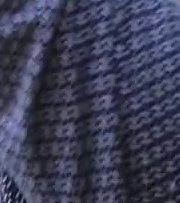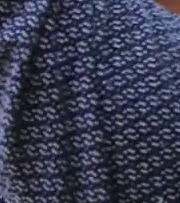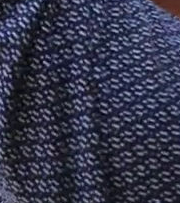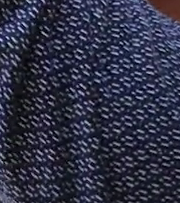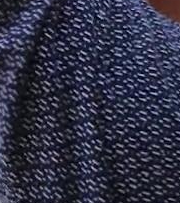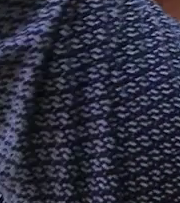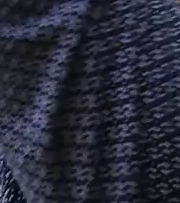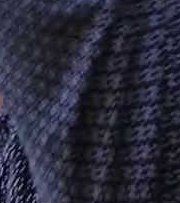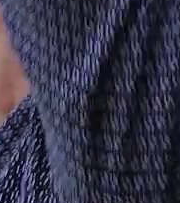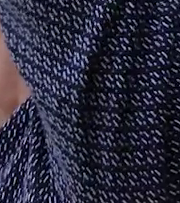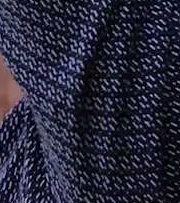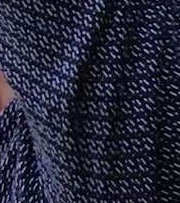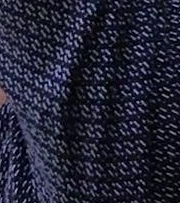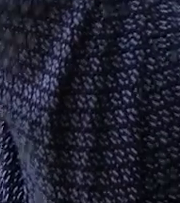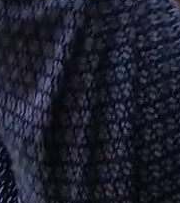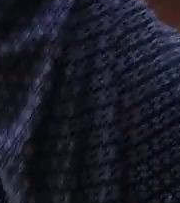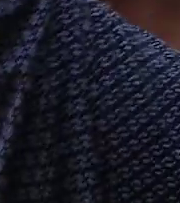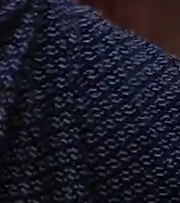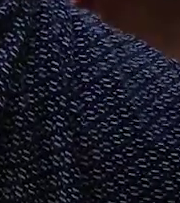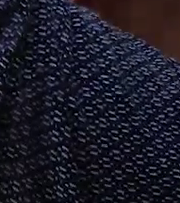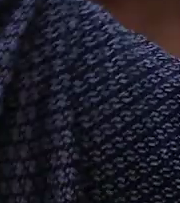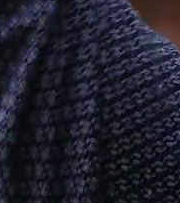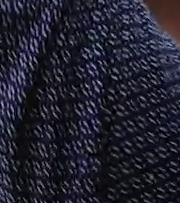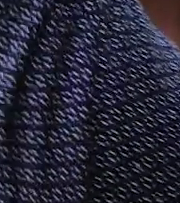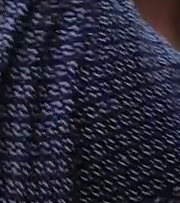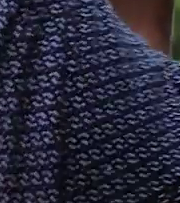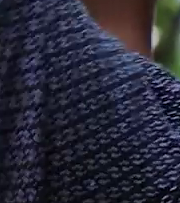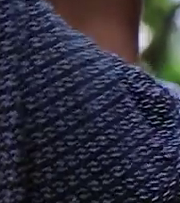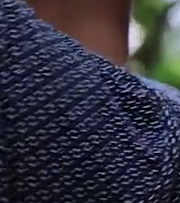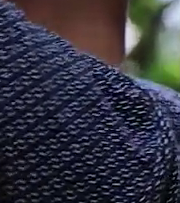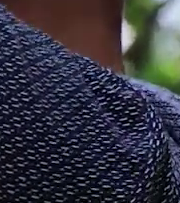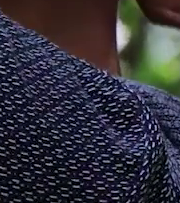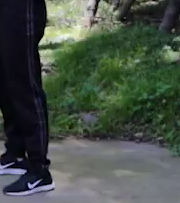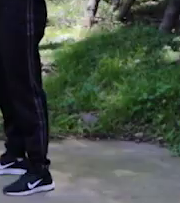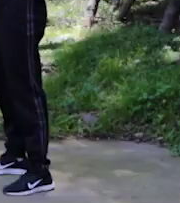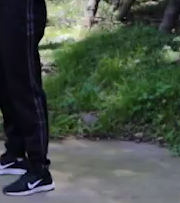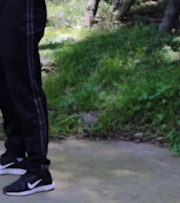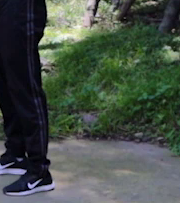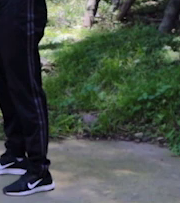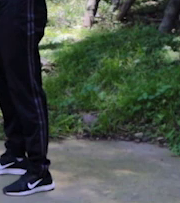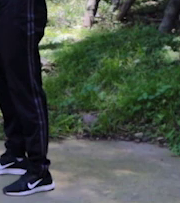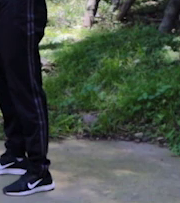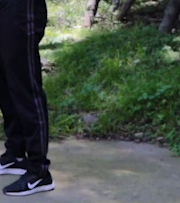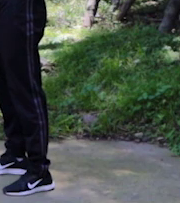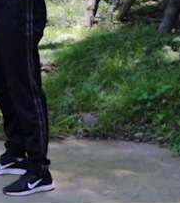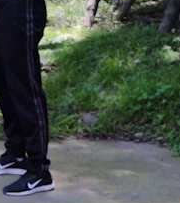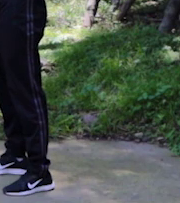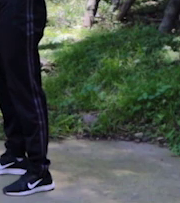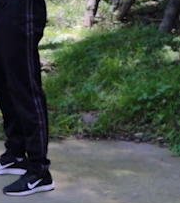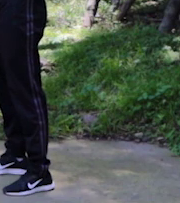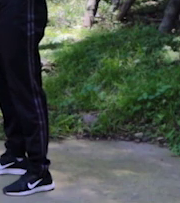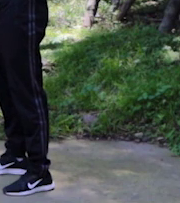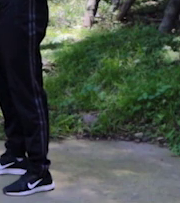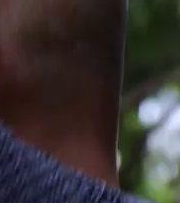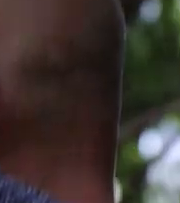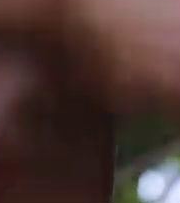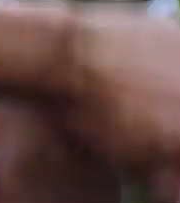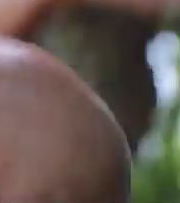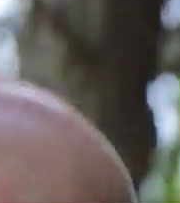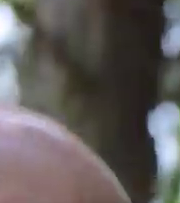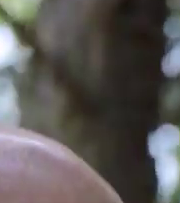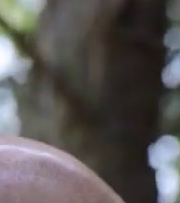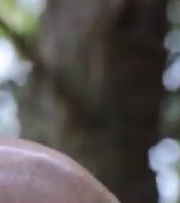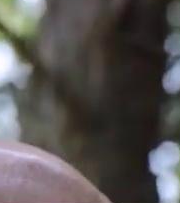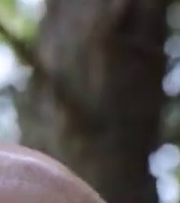como quieran esperamos alcanzar el cielo de un beso perfecto con fuerza que se vea bien